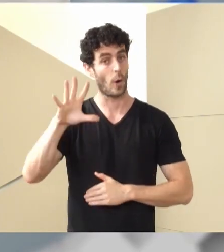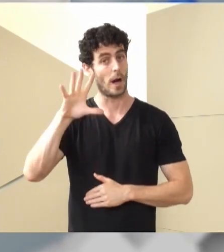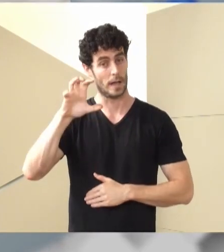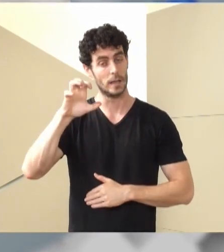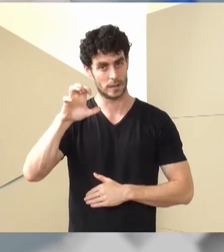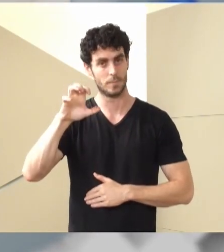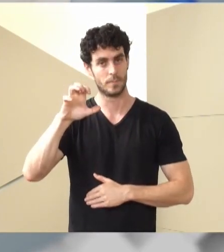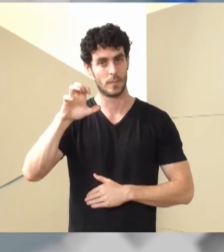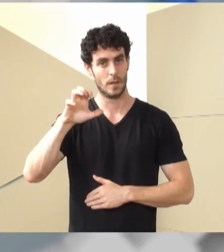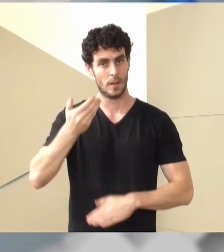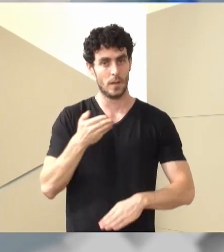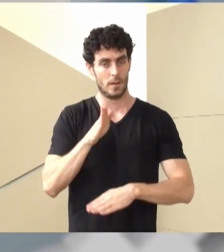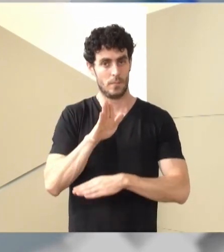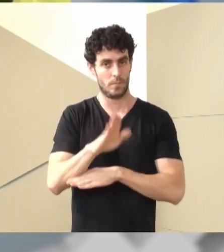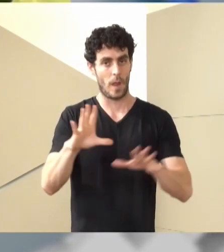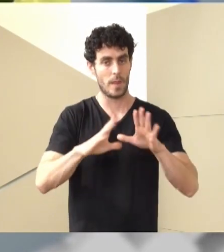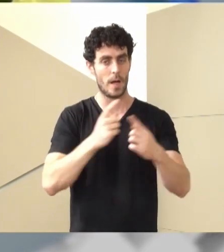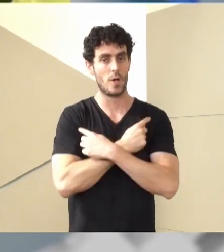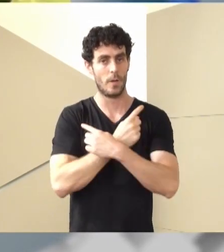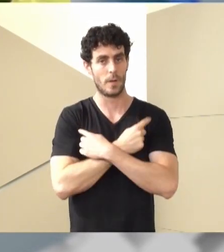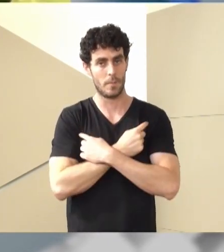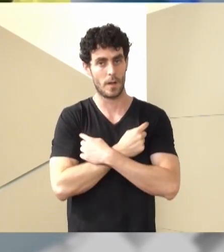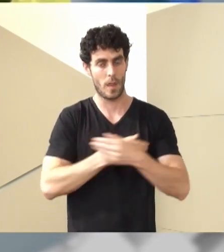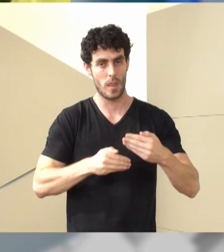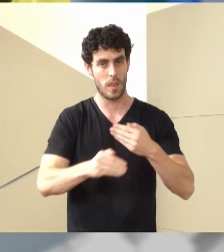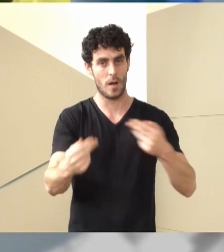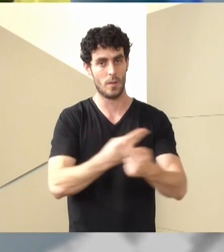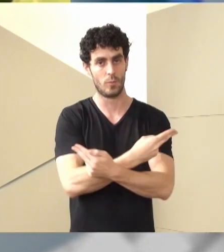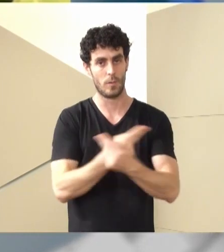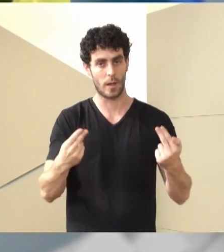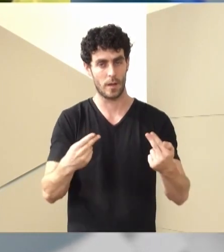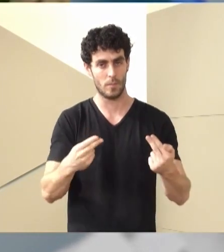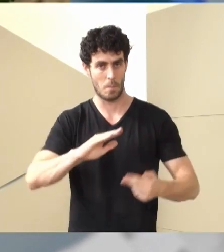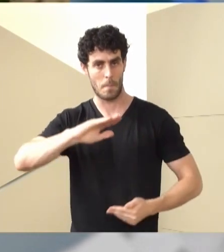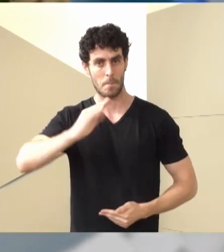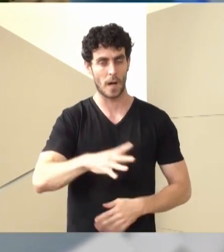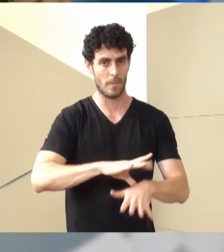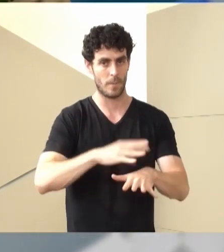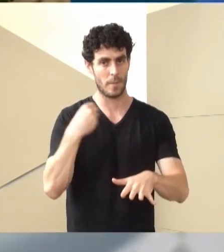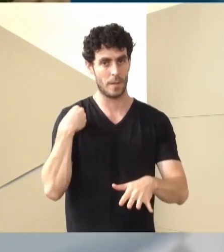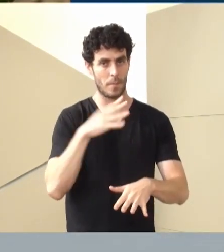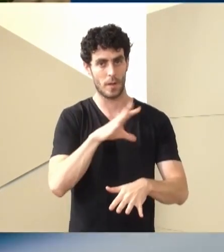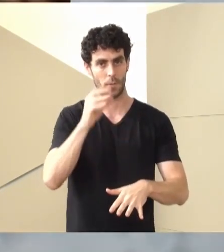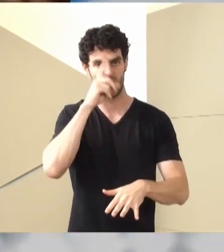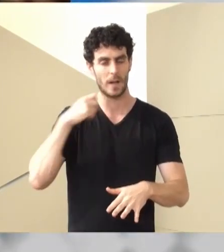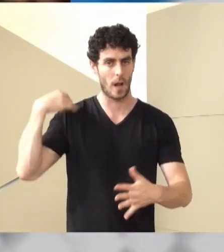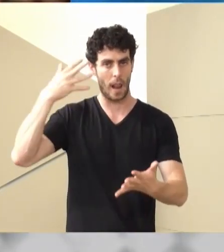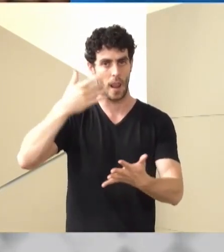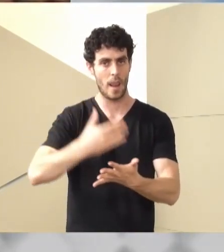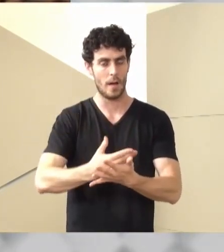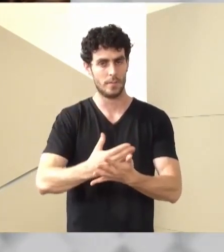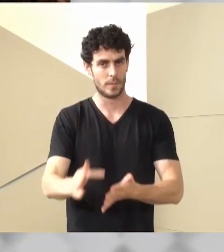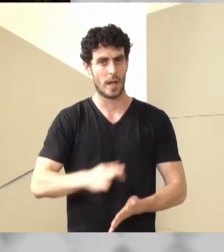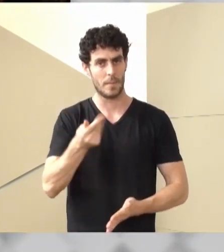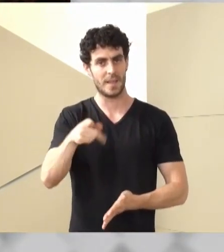se presentará el 10 de noviembre en Rioja Forum una publicación que repasa la incidencia del mildiu en estos 50 años. Y se celebrará